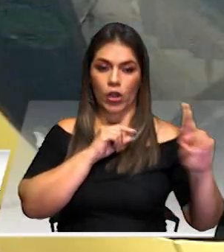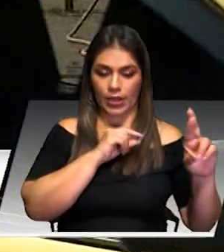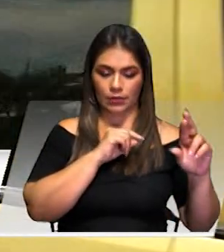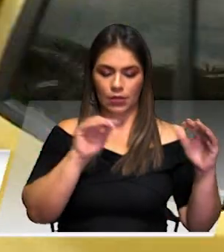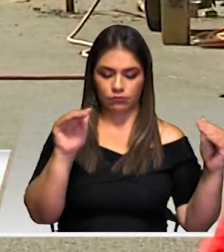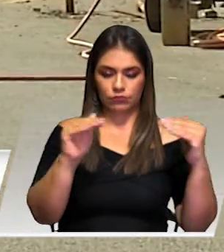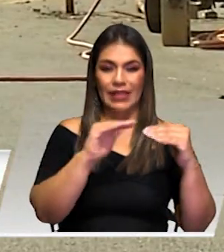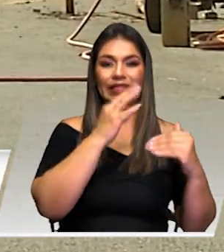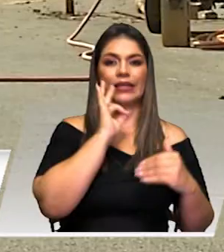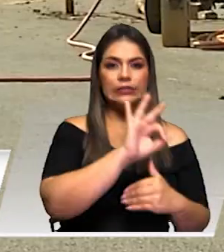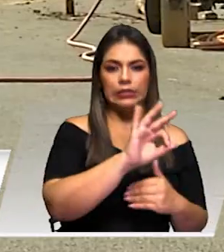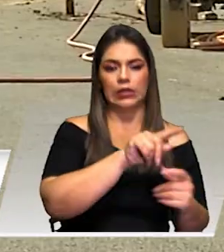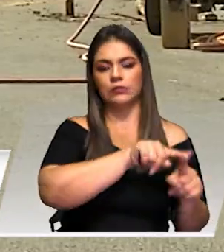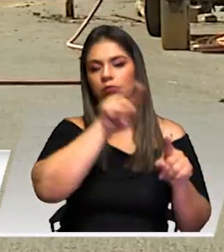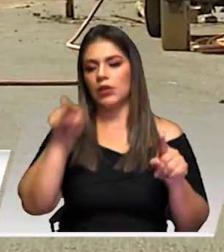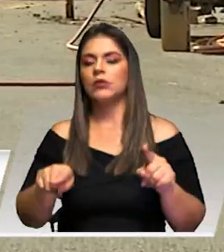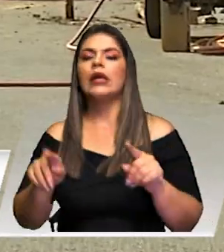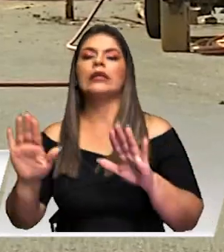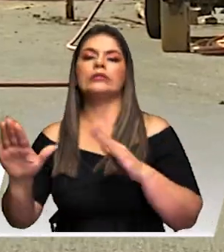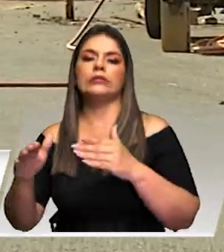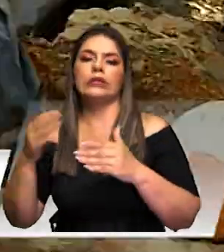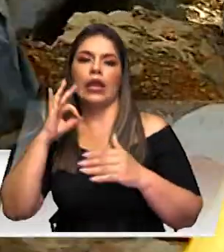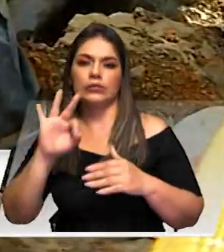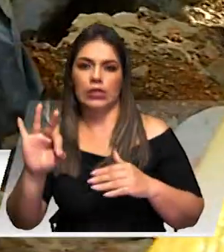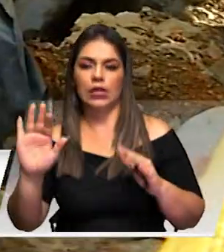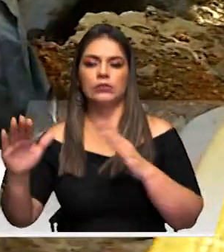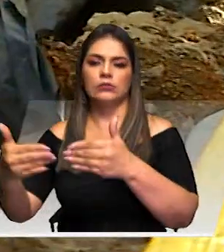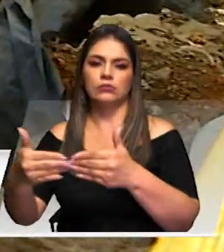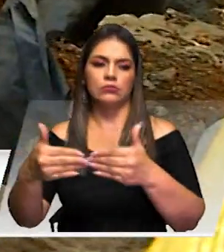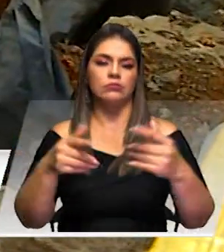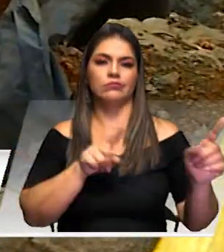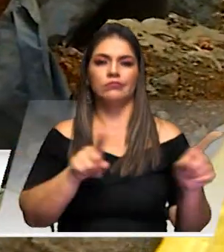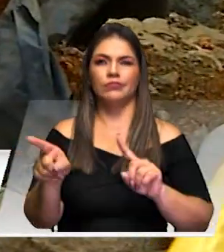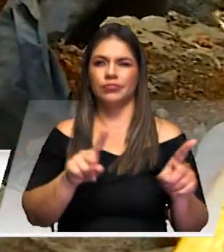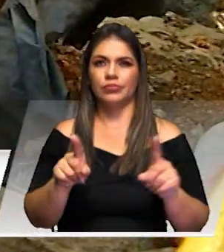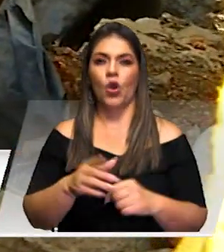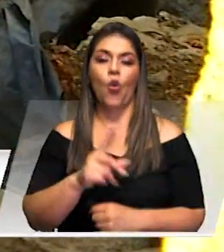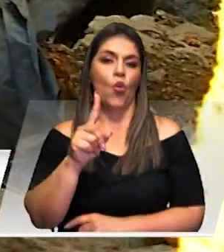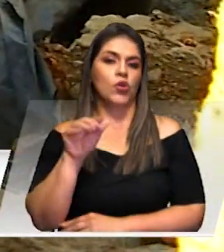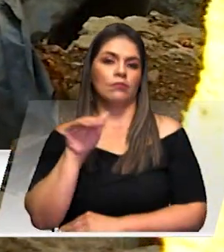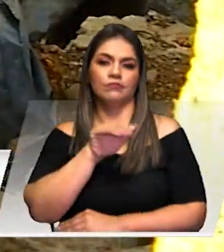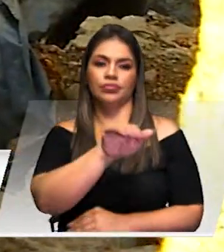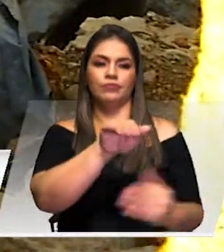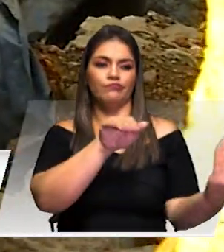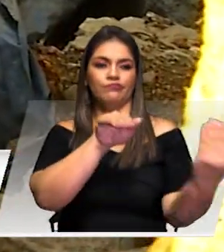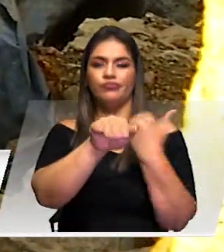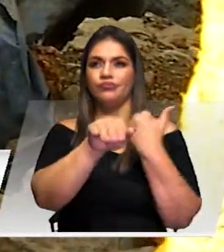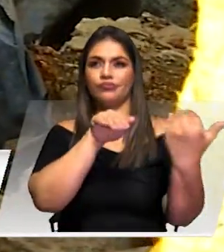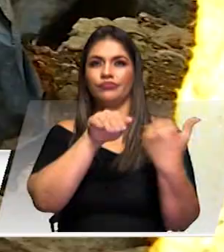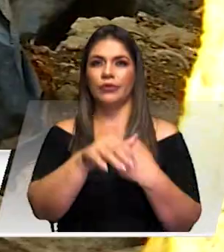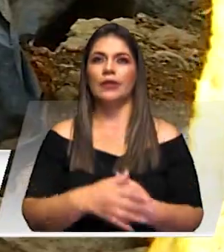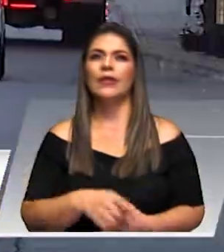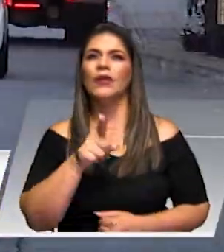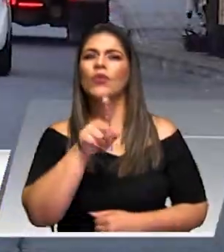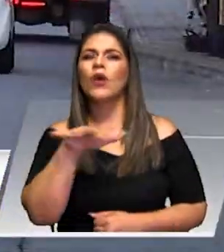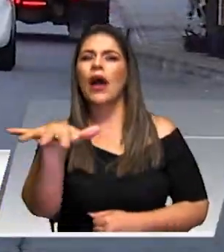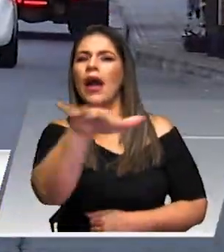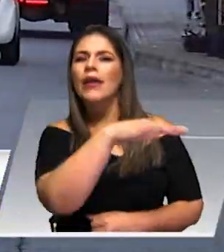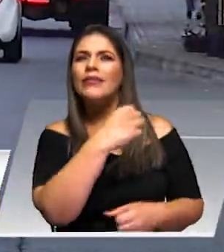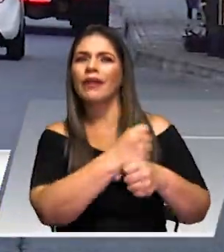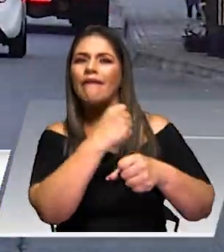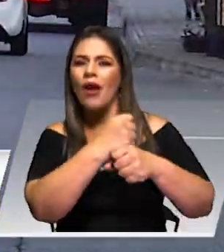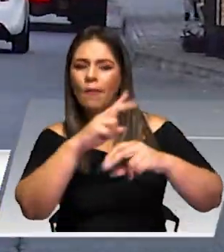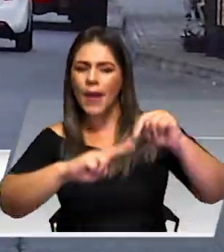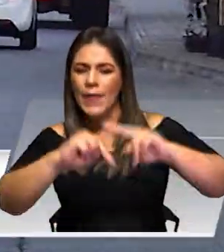occidental en el mismo horario, permitiendo el flujo vehicular por un solo carril. Los cierres corresponden a trabajos en el intercambio